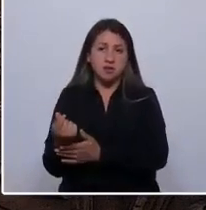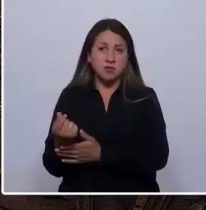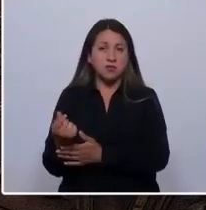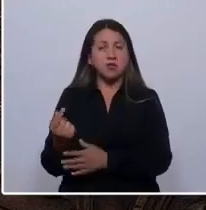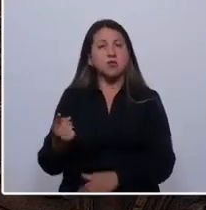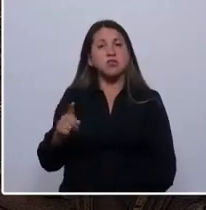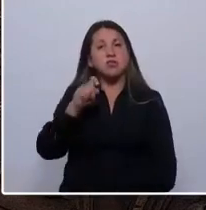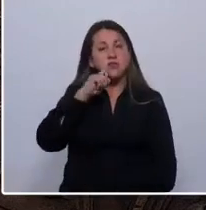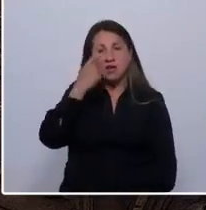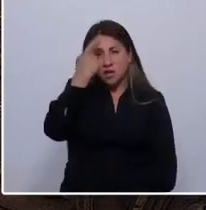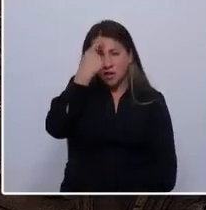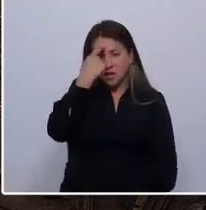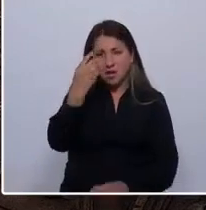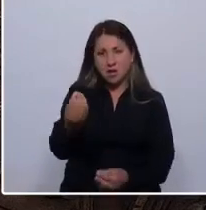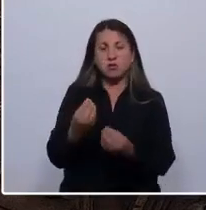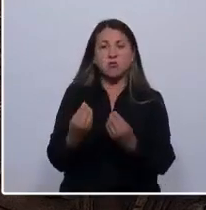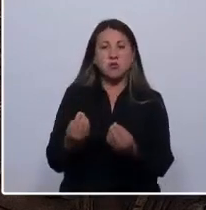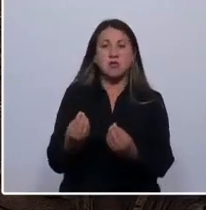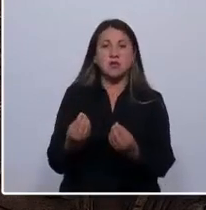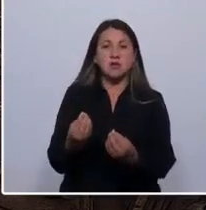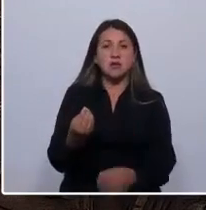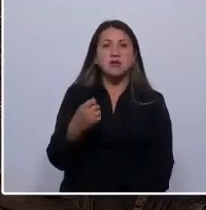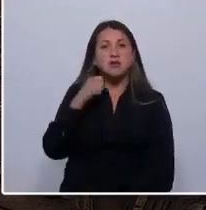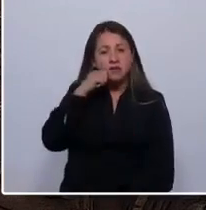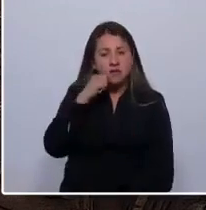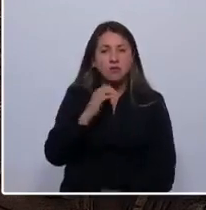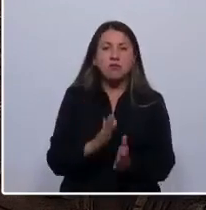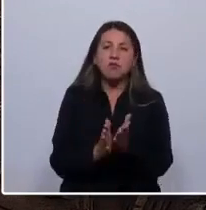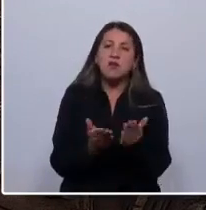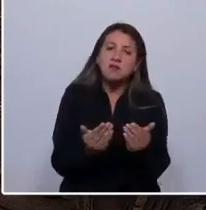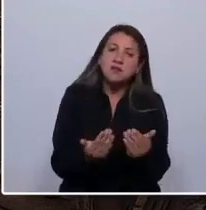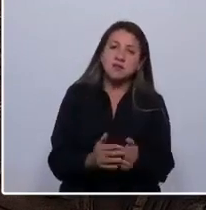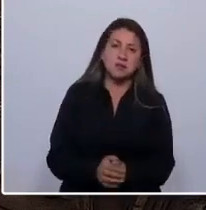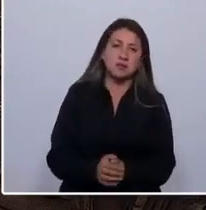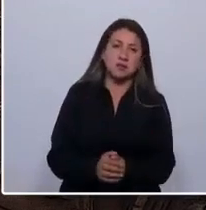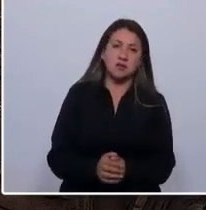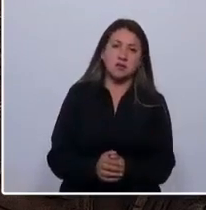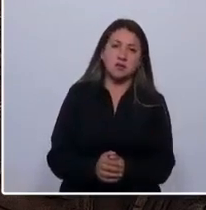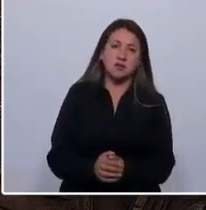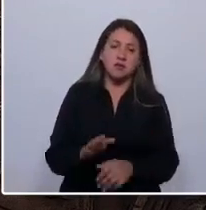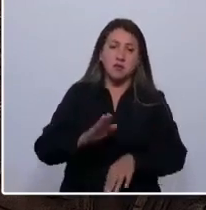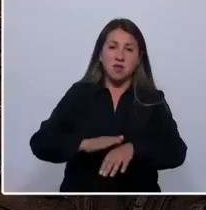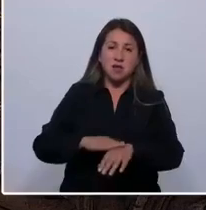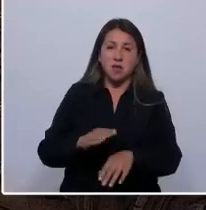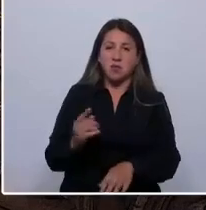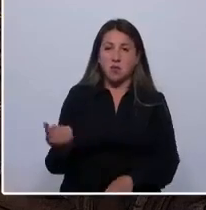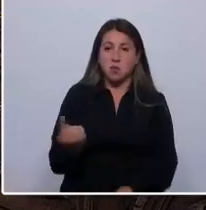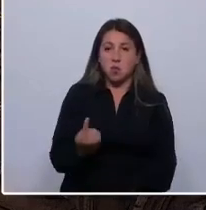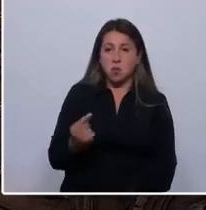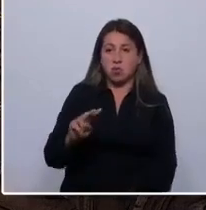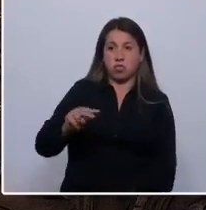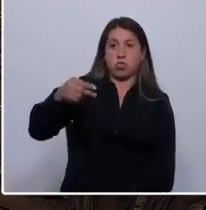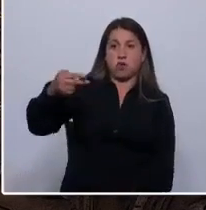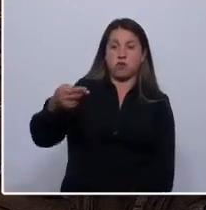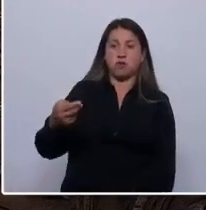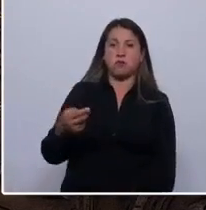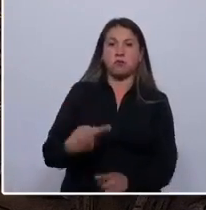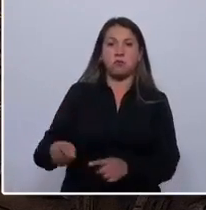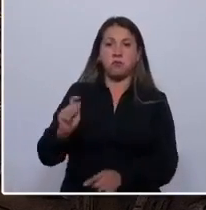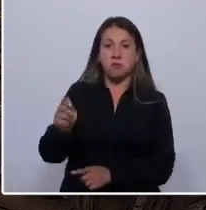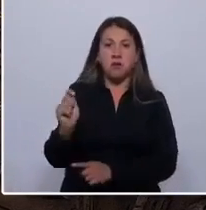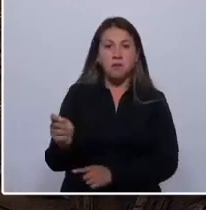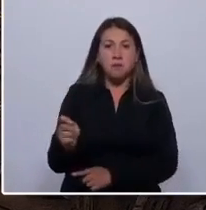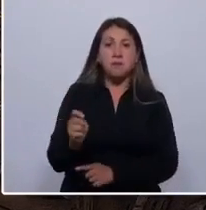de estupidez, se trata de necesidad. Los abusos del mercado no solo nos